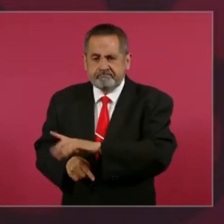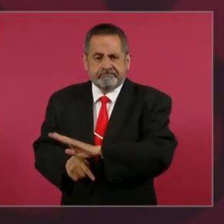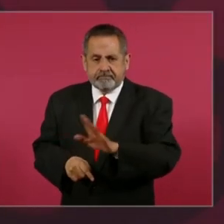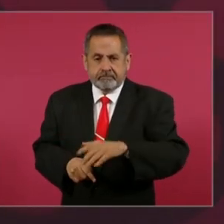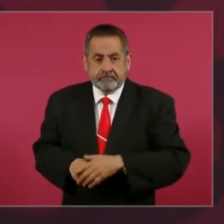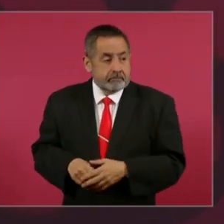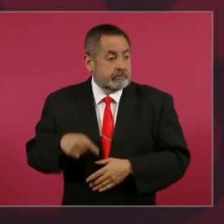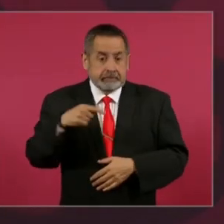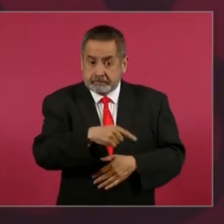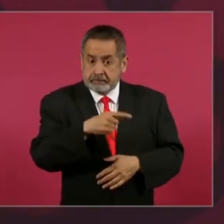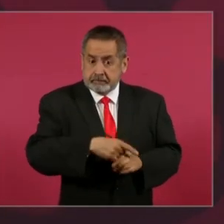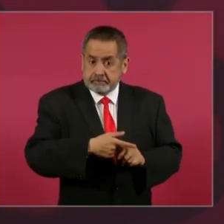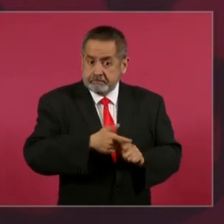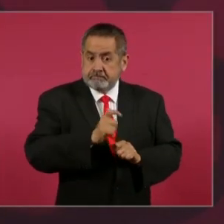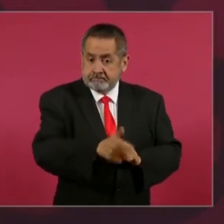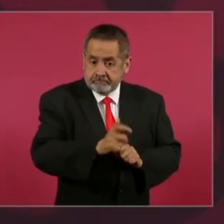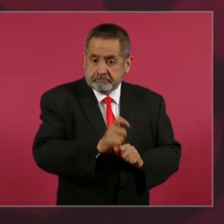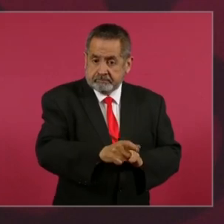Pagaban